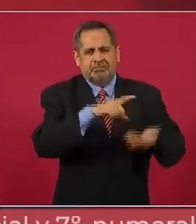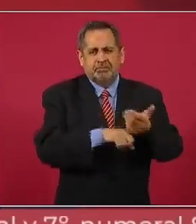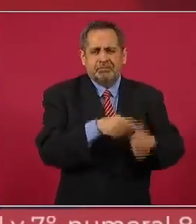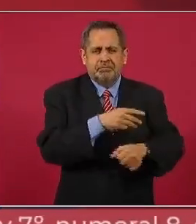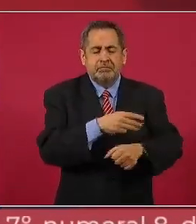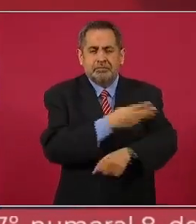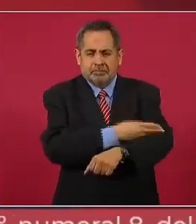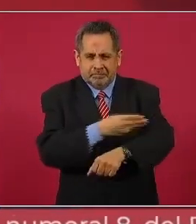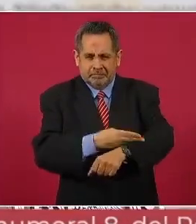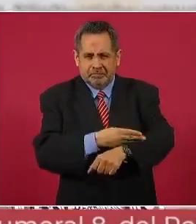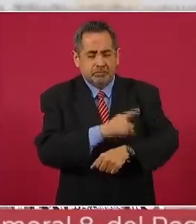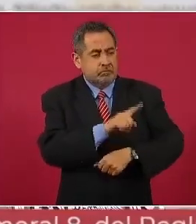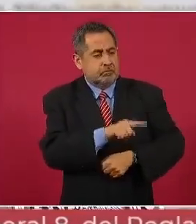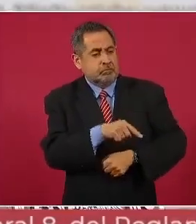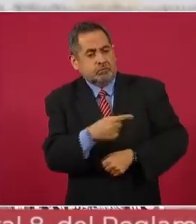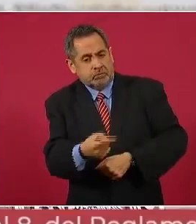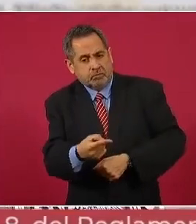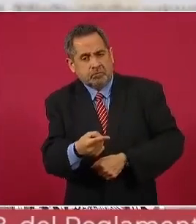Francisco y Madero.